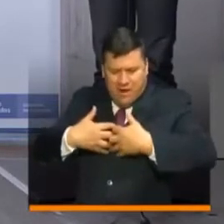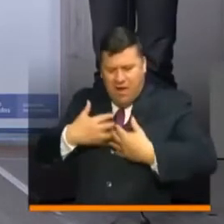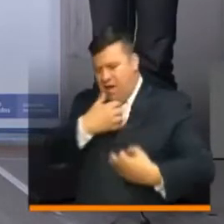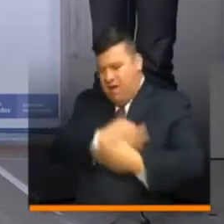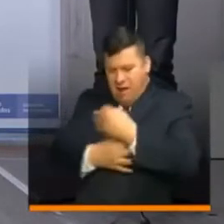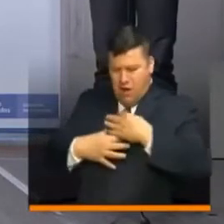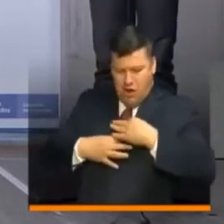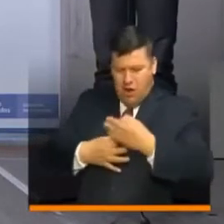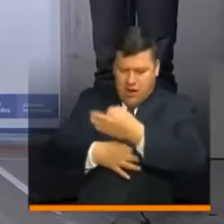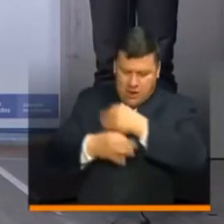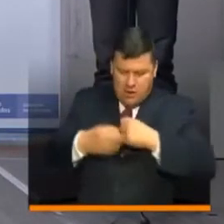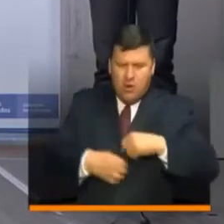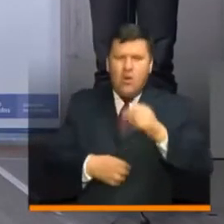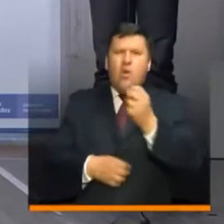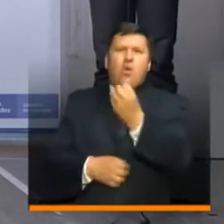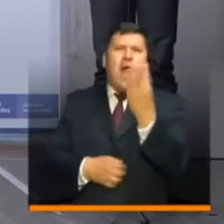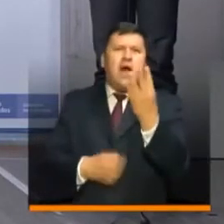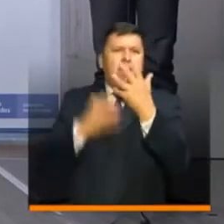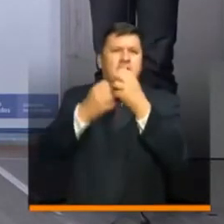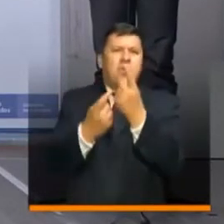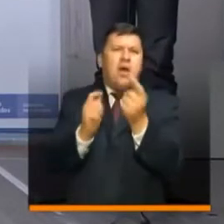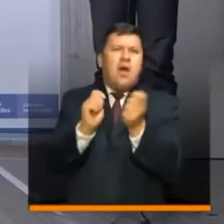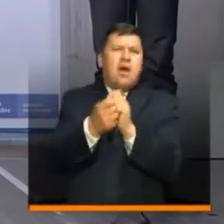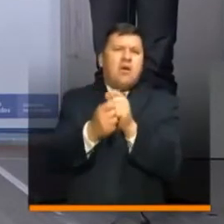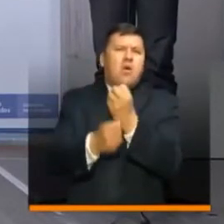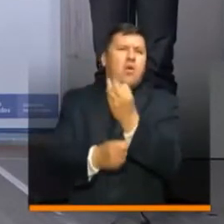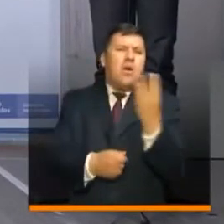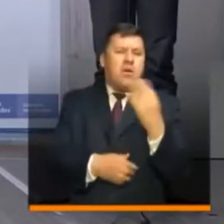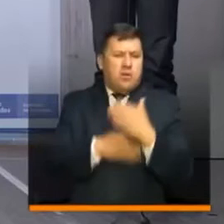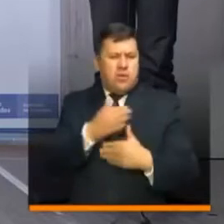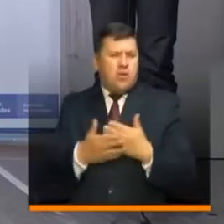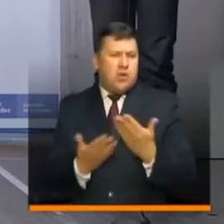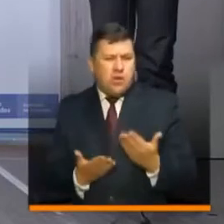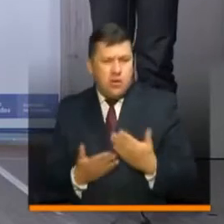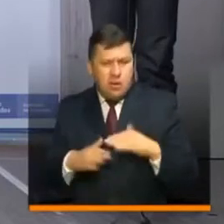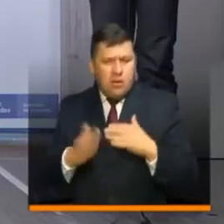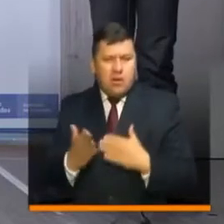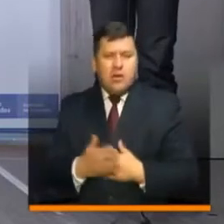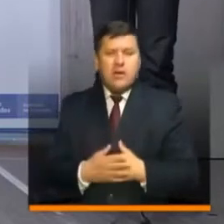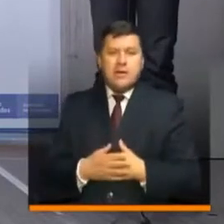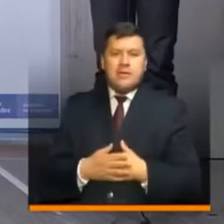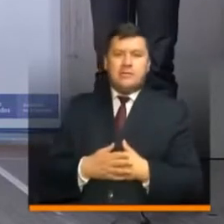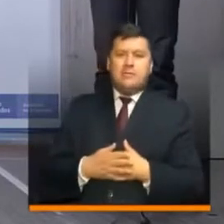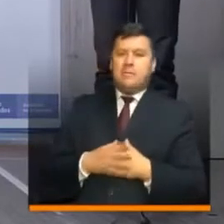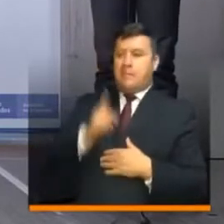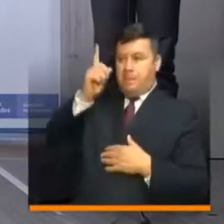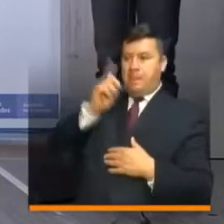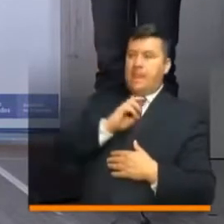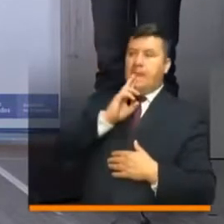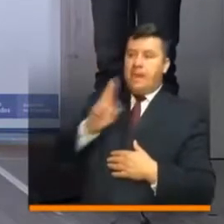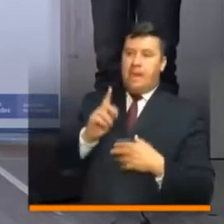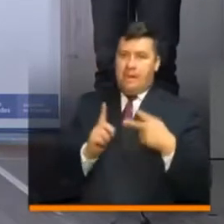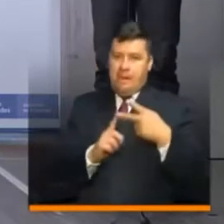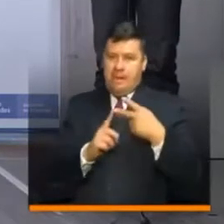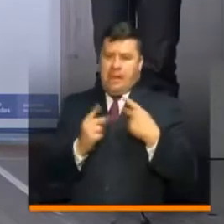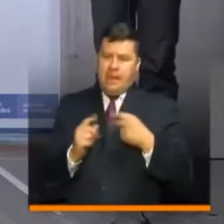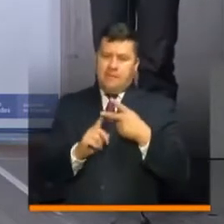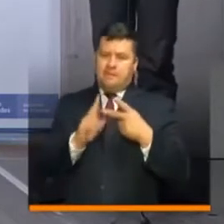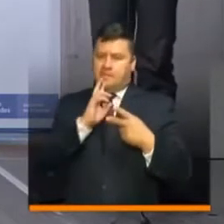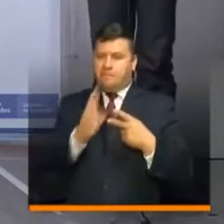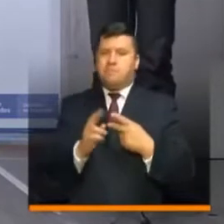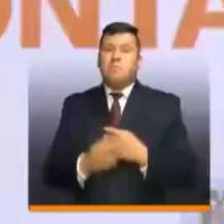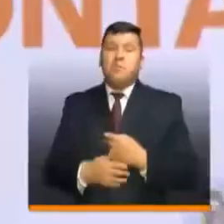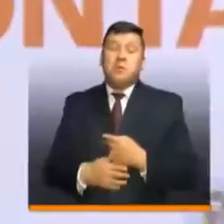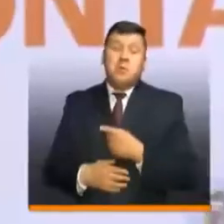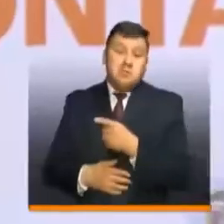cuántas empresas han hecho ese cambio y ahora están en ese proceso de manufactura que os respondería a la segunda rápidamente y diría